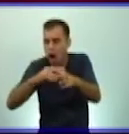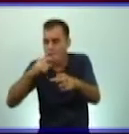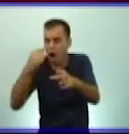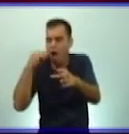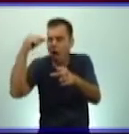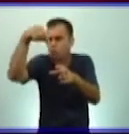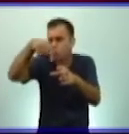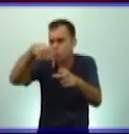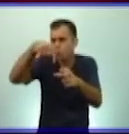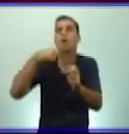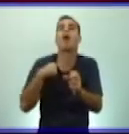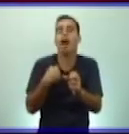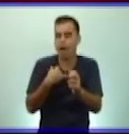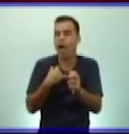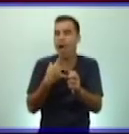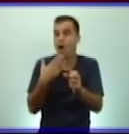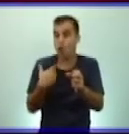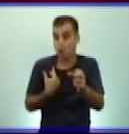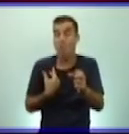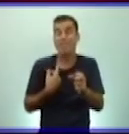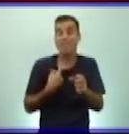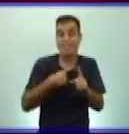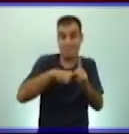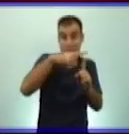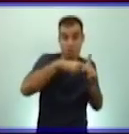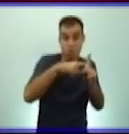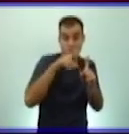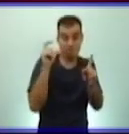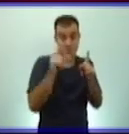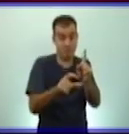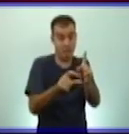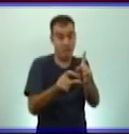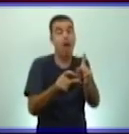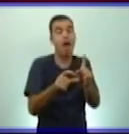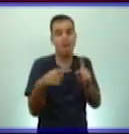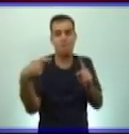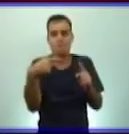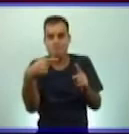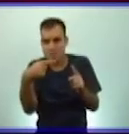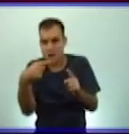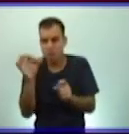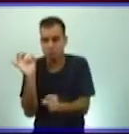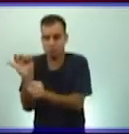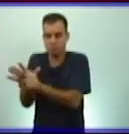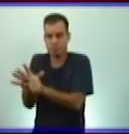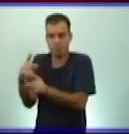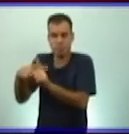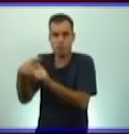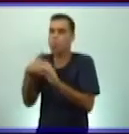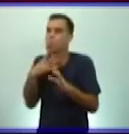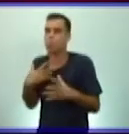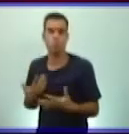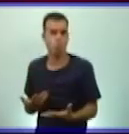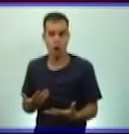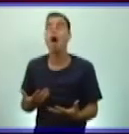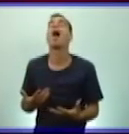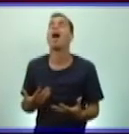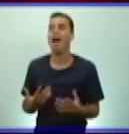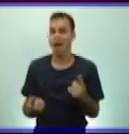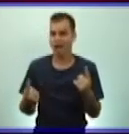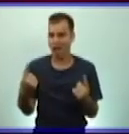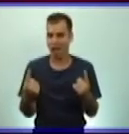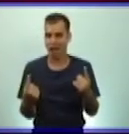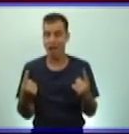Bueno, restando la temperatura final menos la temperatura inicial. Y vamos a tener en cuenta que